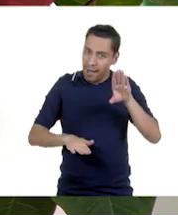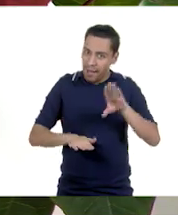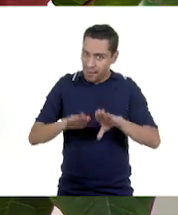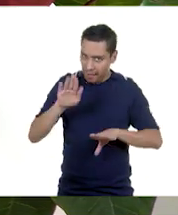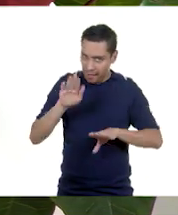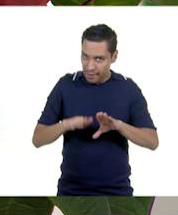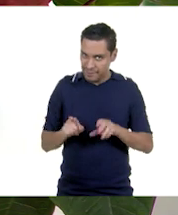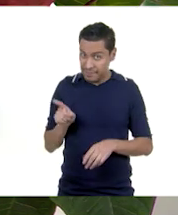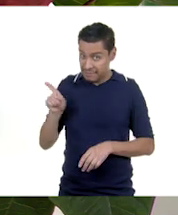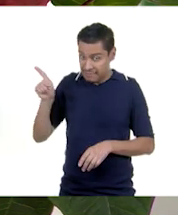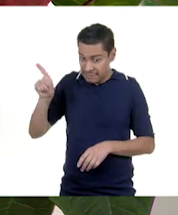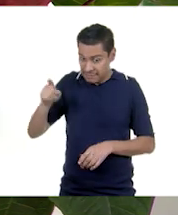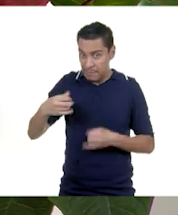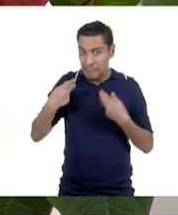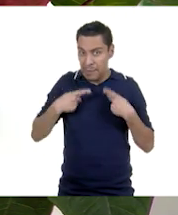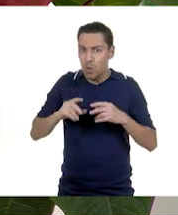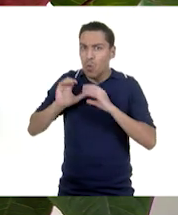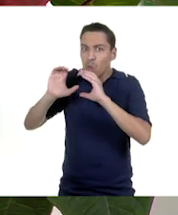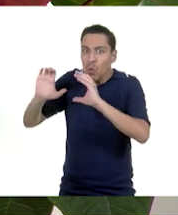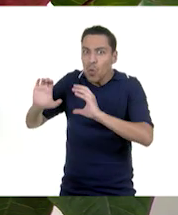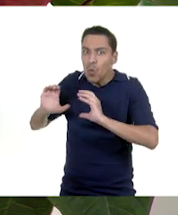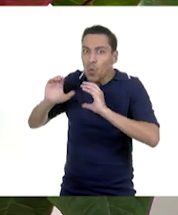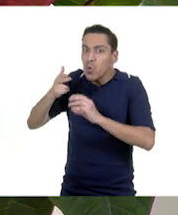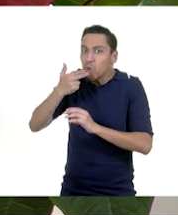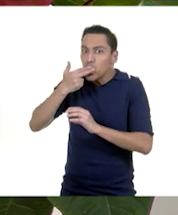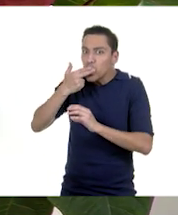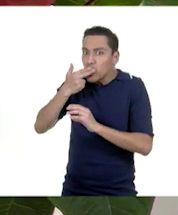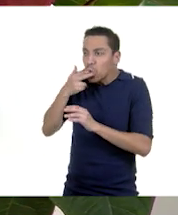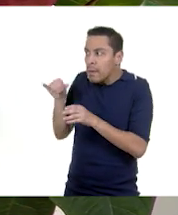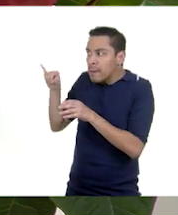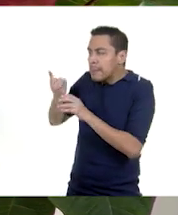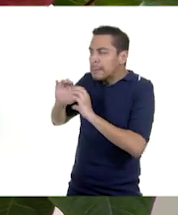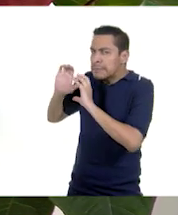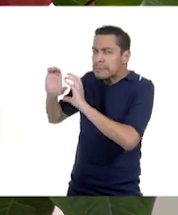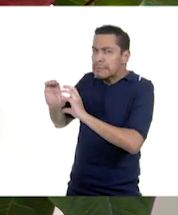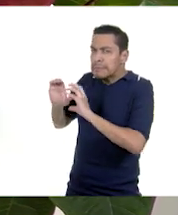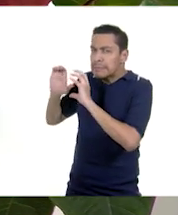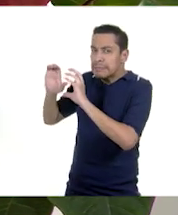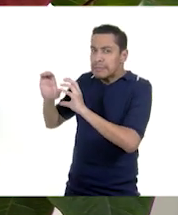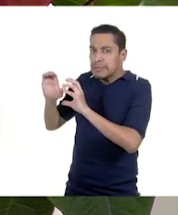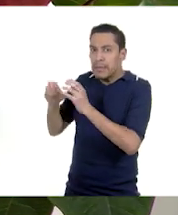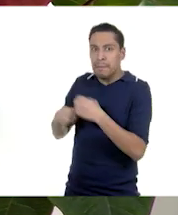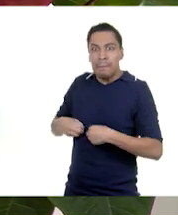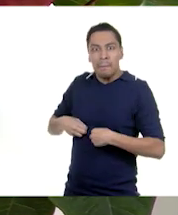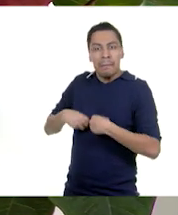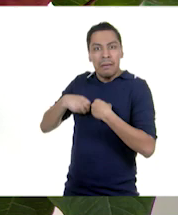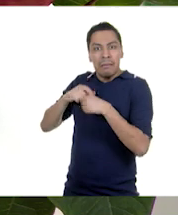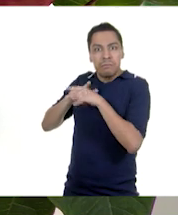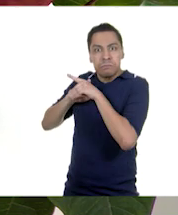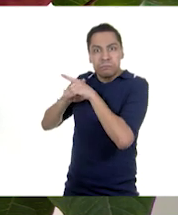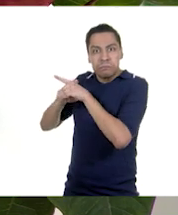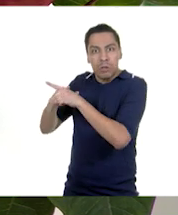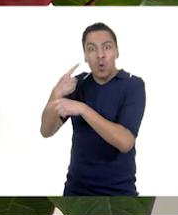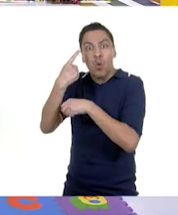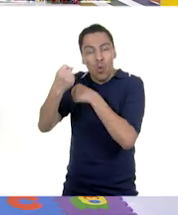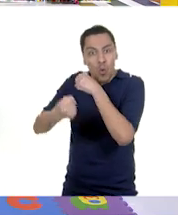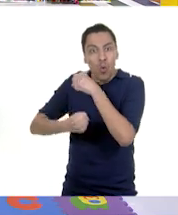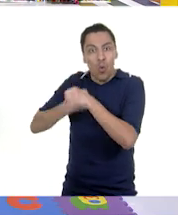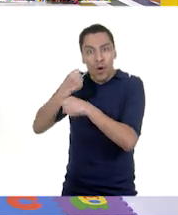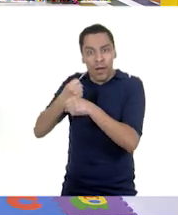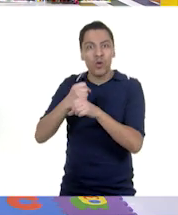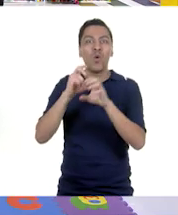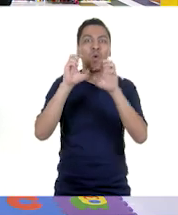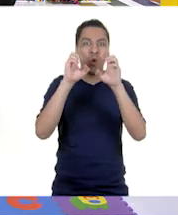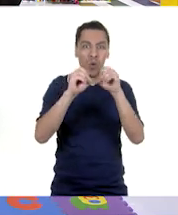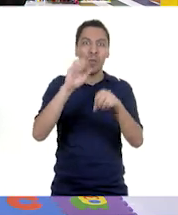personas que la saben cuidar muy bien o que van observando, la mantienen viva por todo un año o